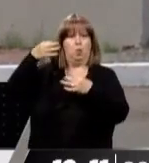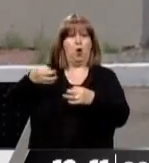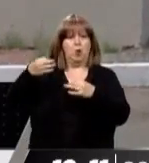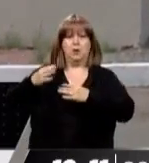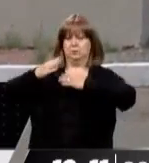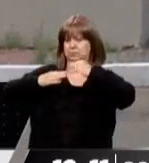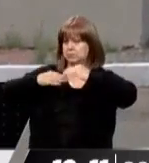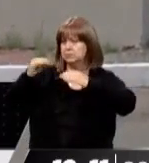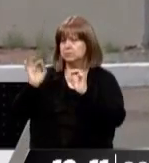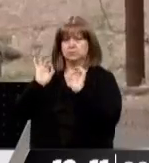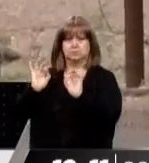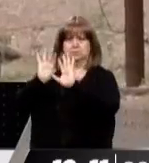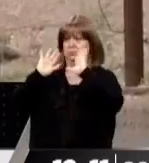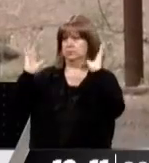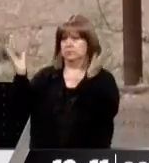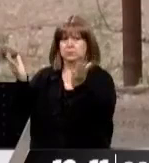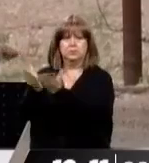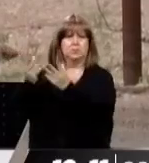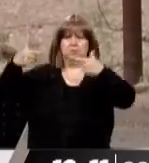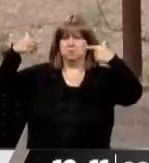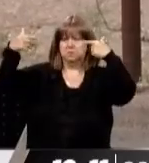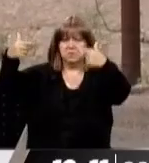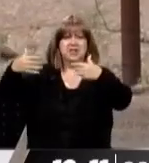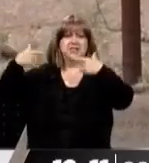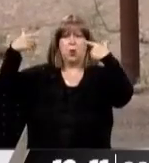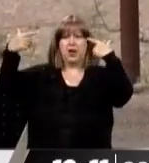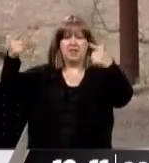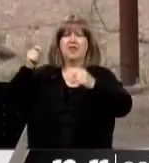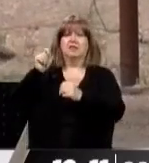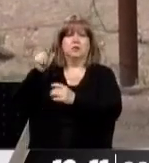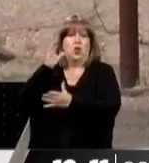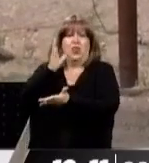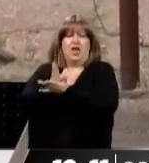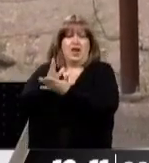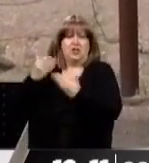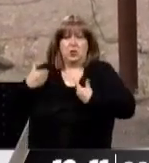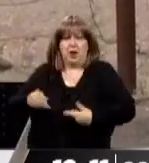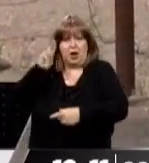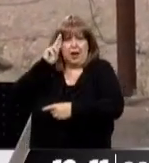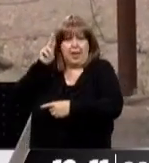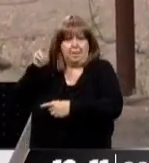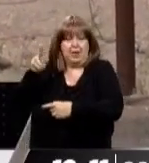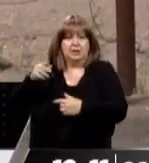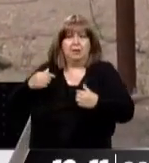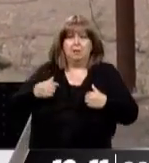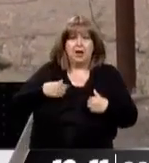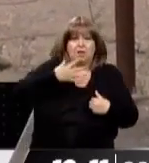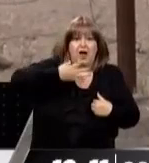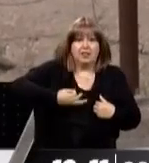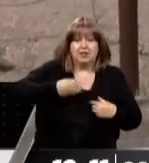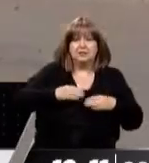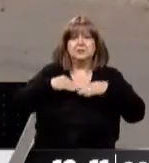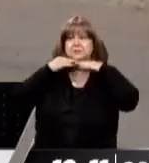contener, uh-huh, a un interno con las medidas de seguridad que necesita, pero cuidando sus derechos humanos, pero no podés conocer. Claro. No sabés internamente qué